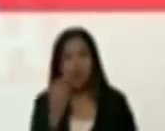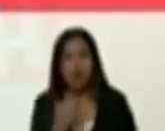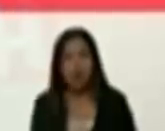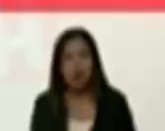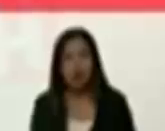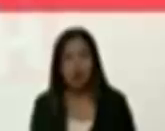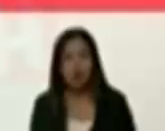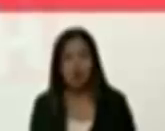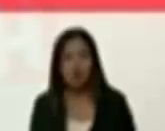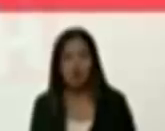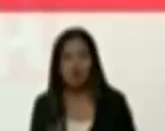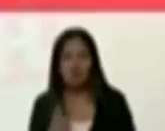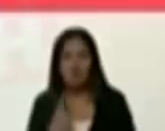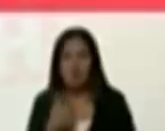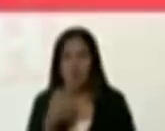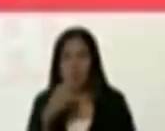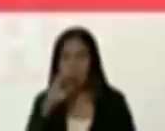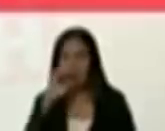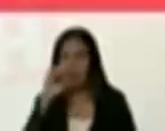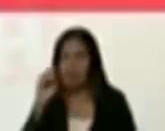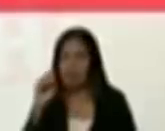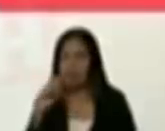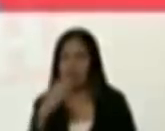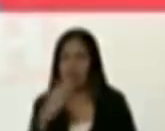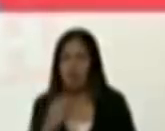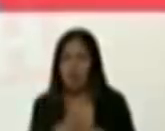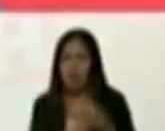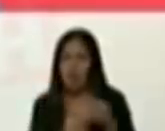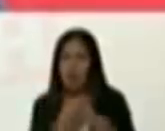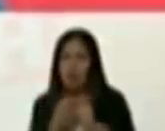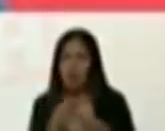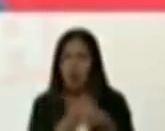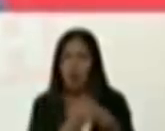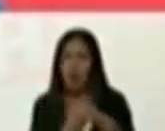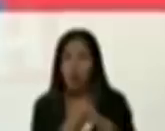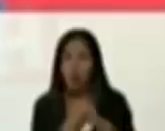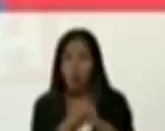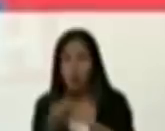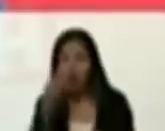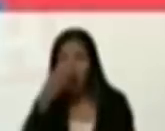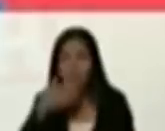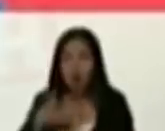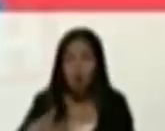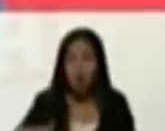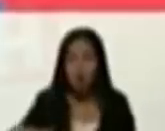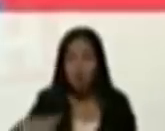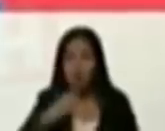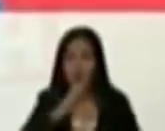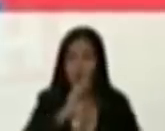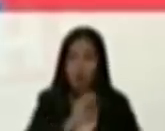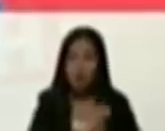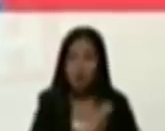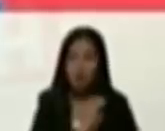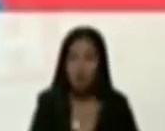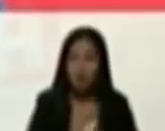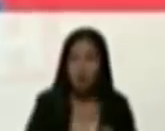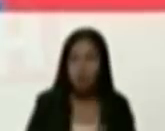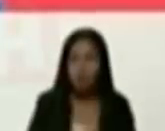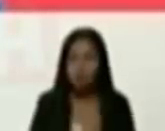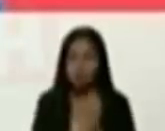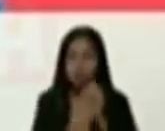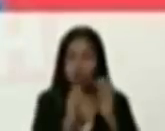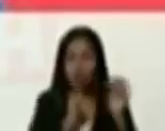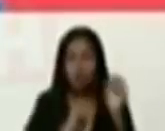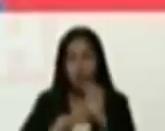de destruir la institucionalidad del Estado. Y así lo hizo nuevamente en días pasados desde la Universidad Nacional Experimental de